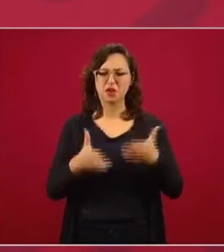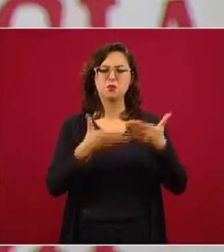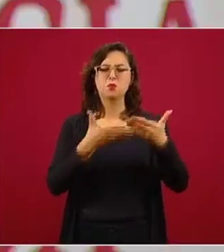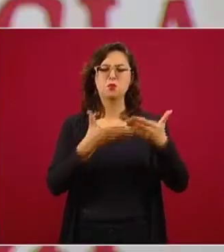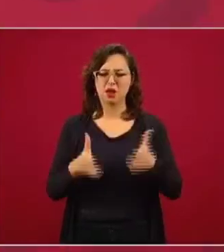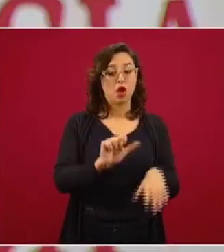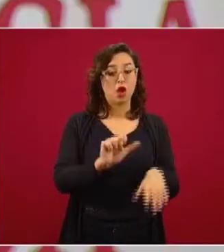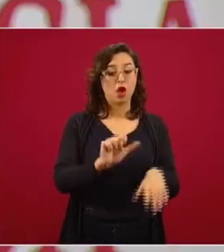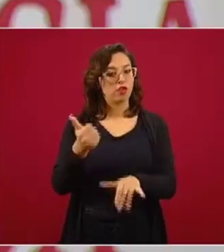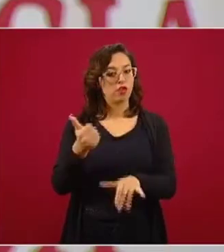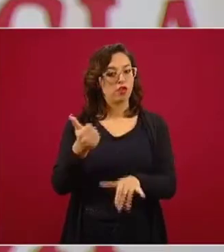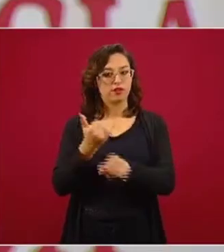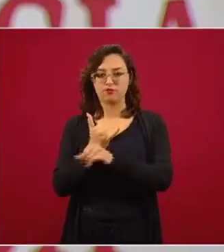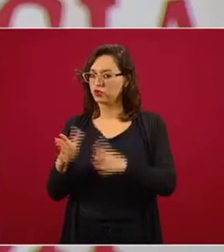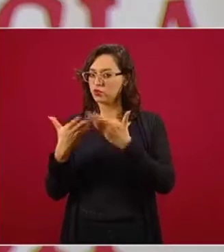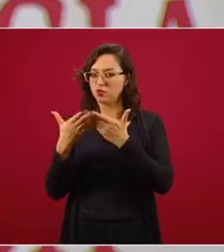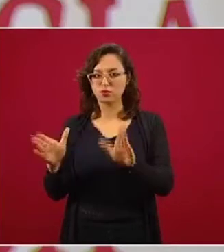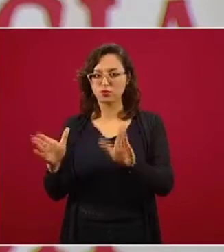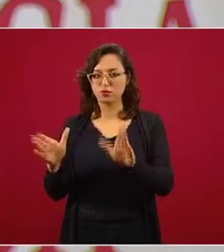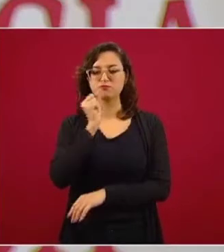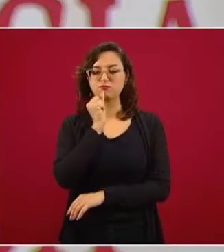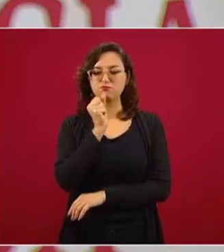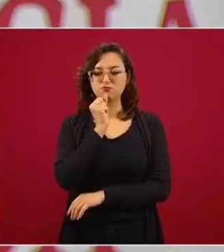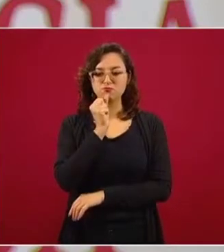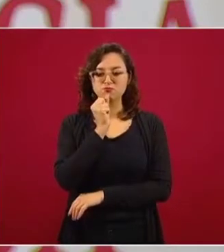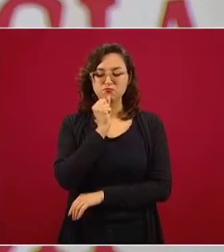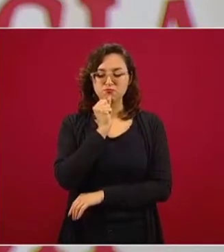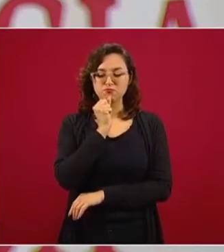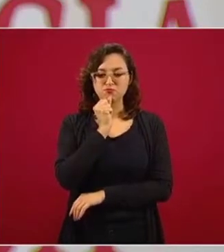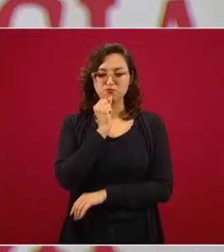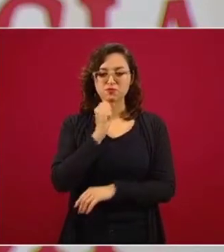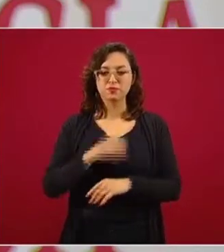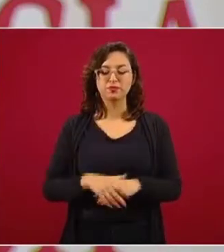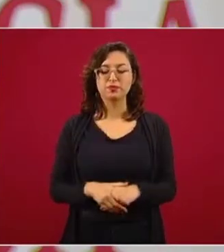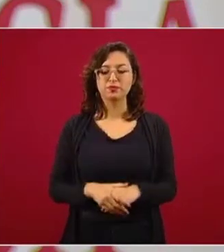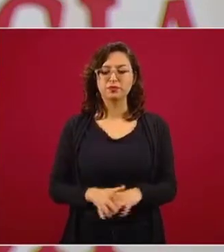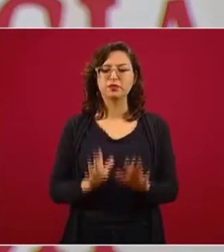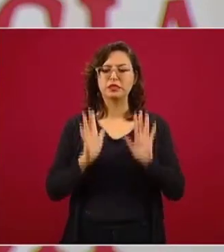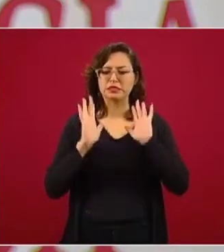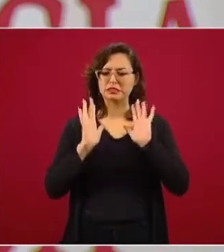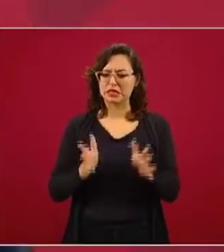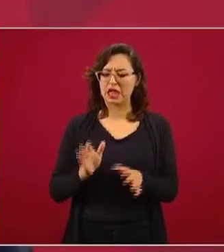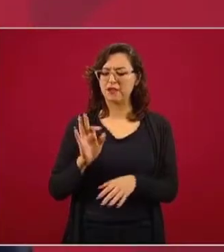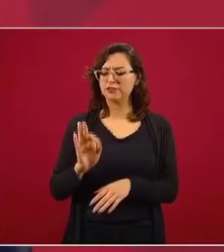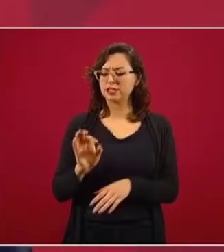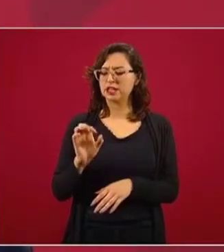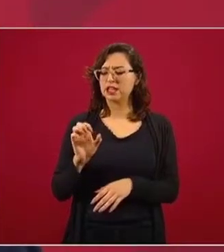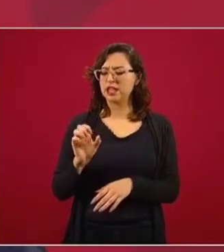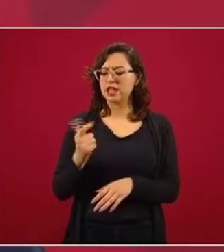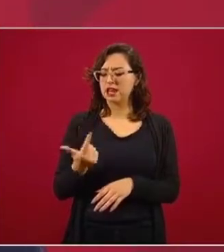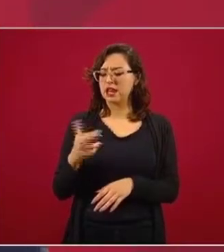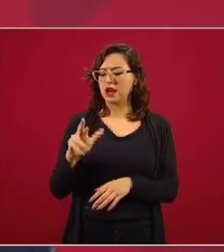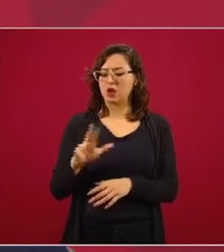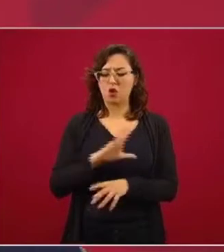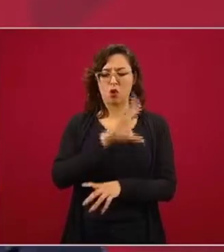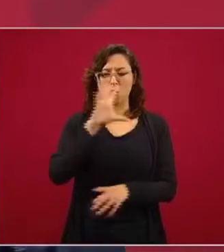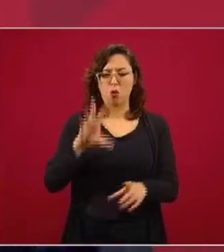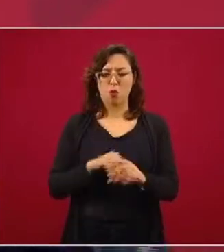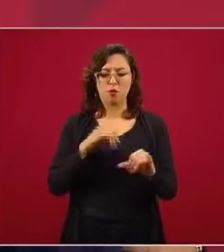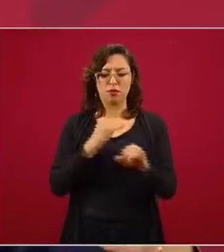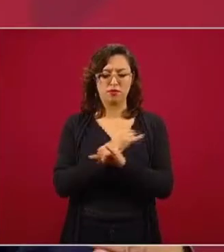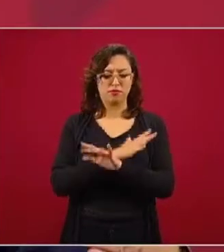que personas están coludidas dentro de este caso, ¿no? Y de todos los datos que se sepan, qué tipo